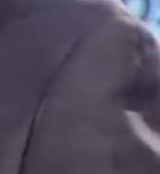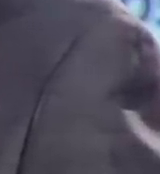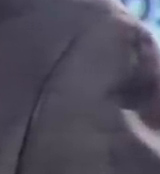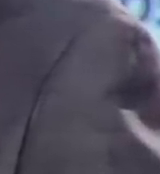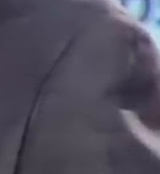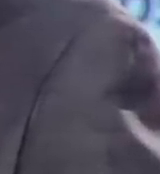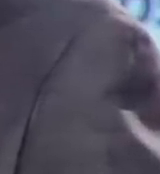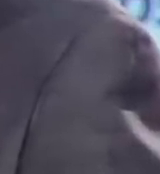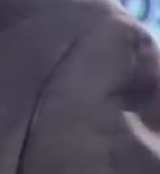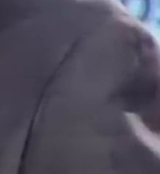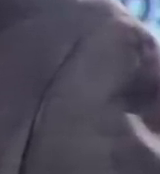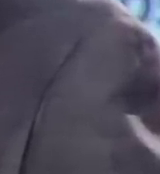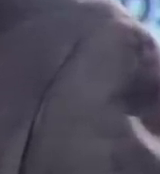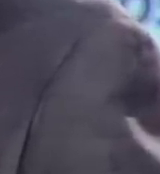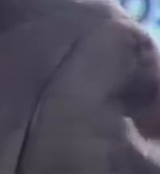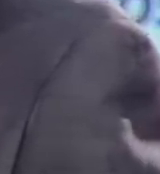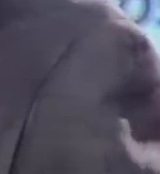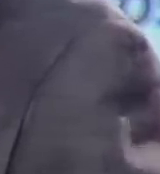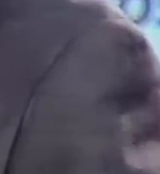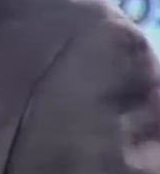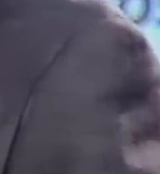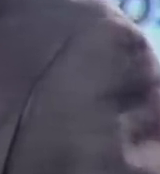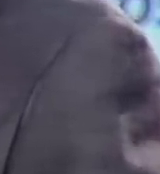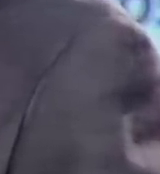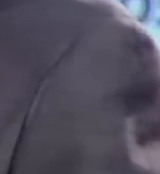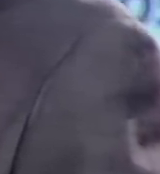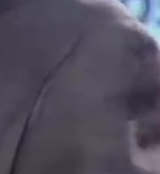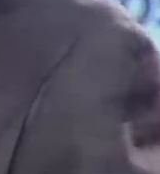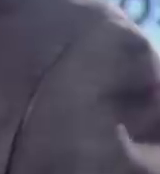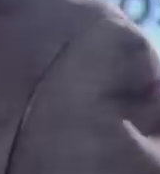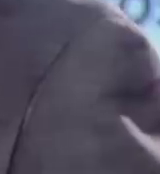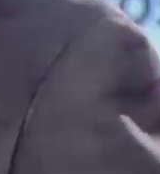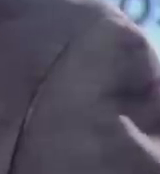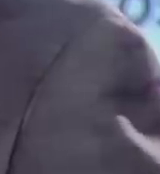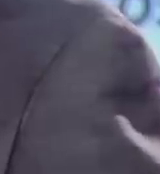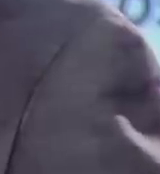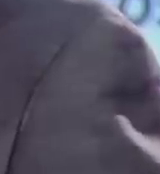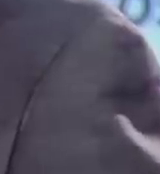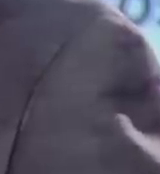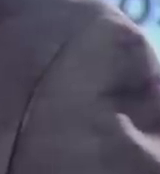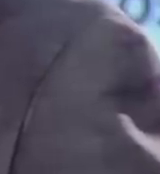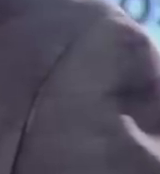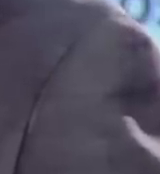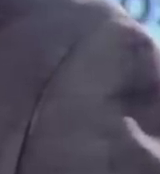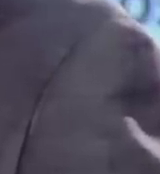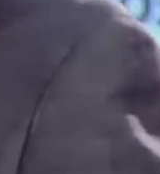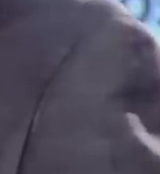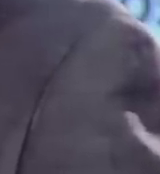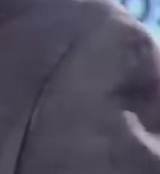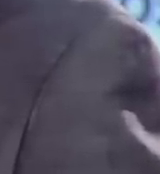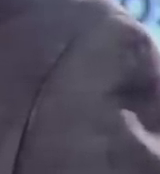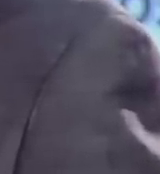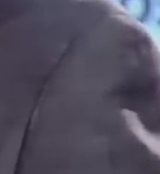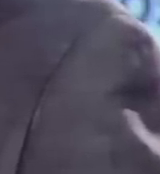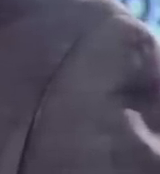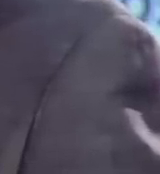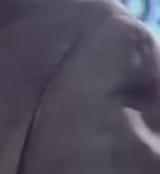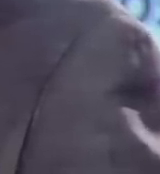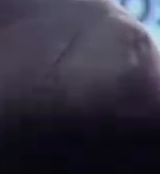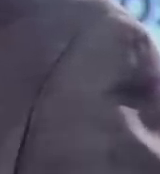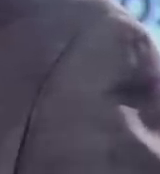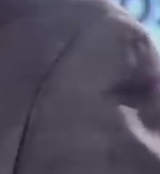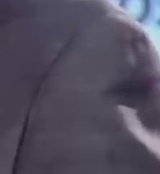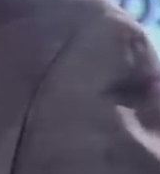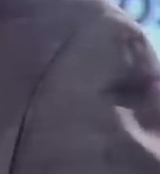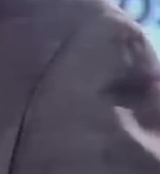cuya cancelación evitó un desastre ecológico mayor una severa explosión demográfica en la zona oriente del valle de